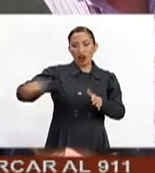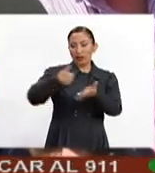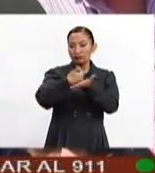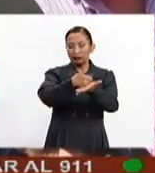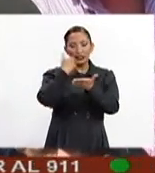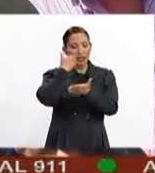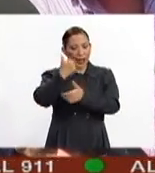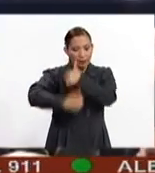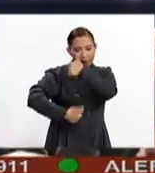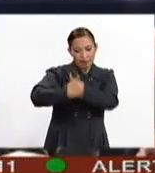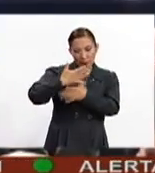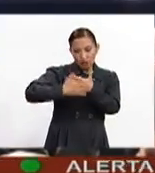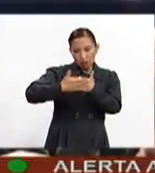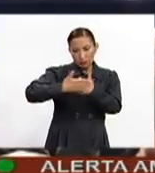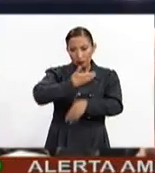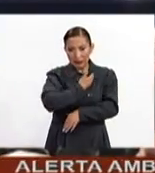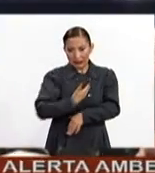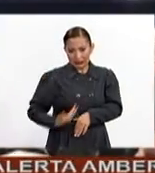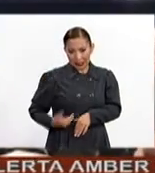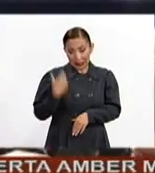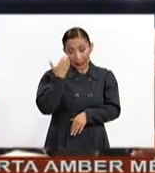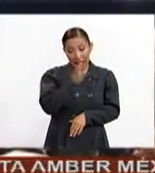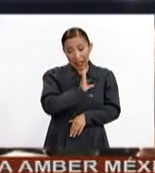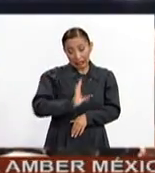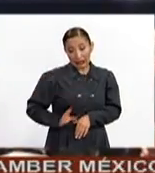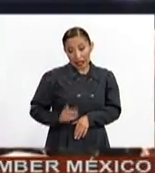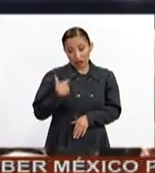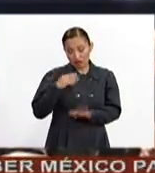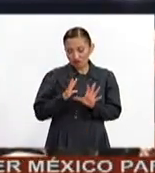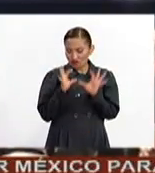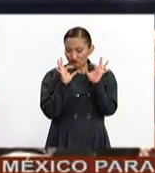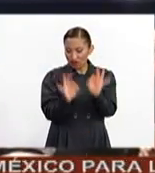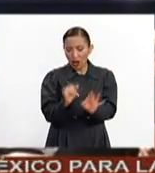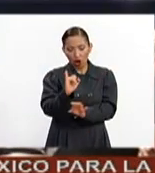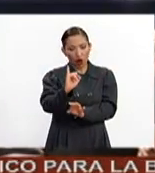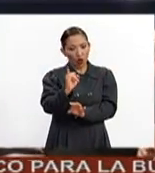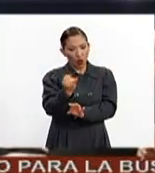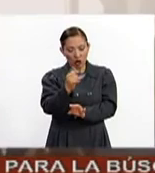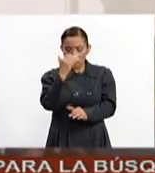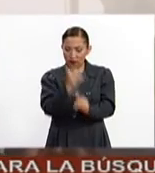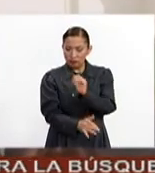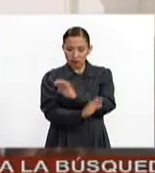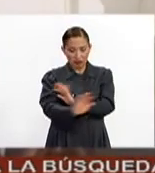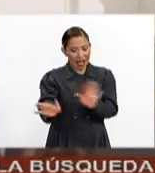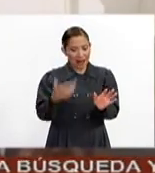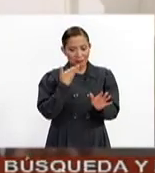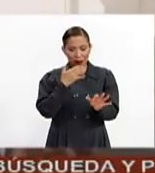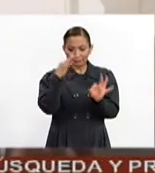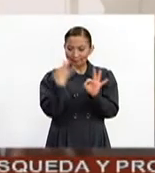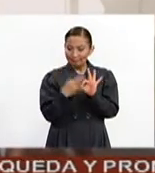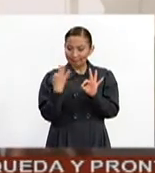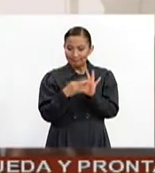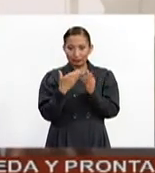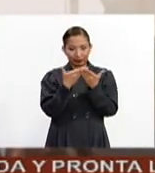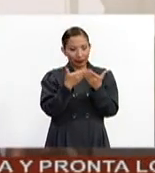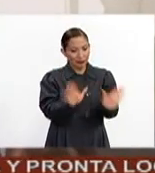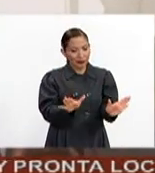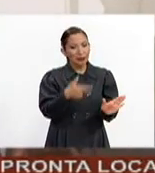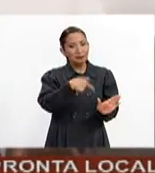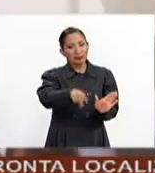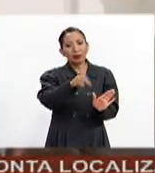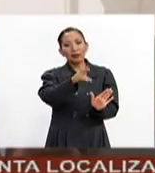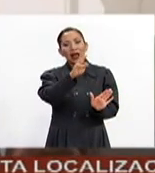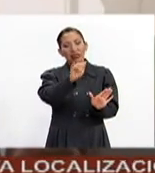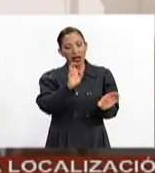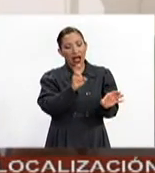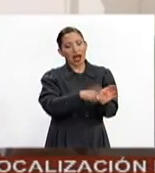busca contender por la presidencia en 2018, estará consolidado a finales de julio. Aseguró que la apertura consolidada en el